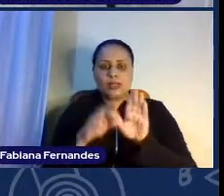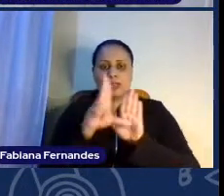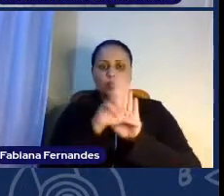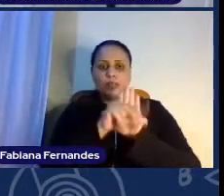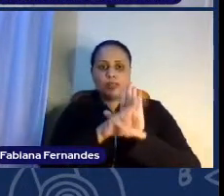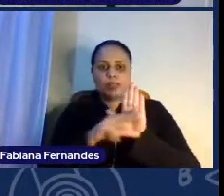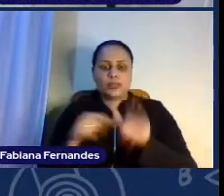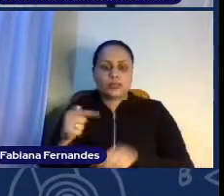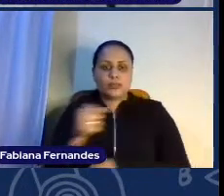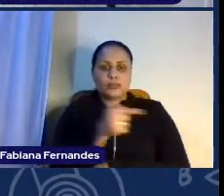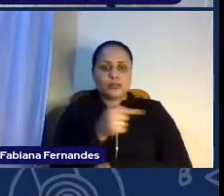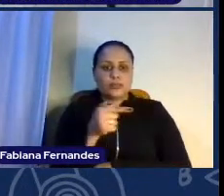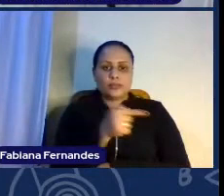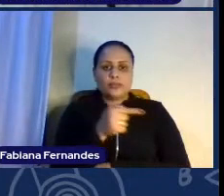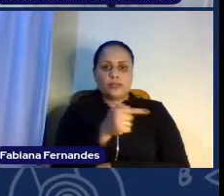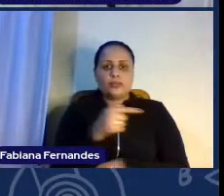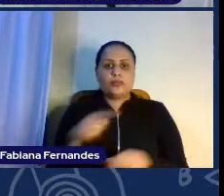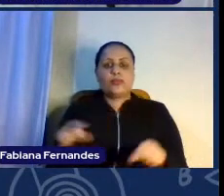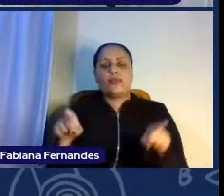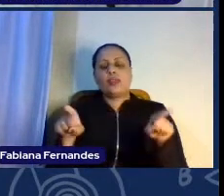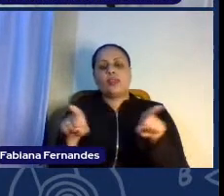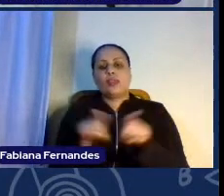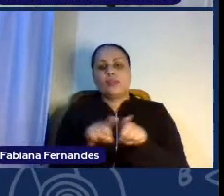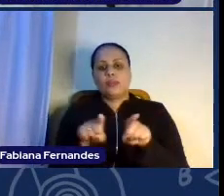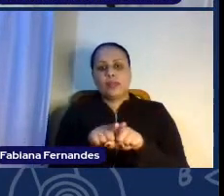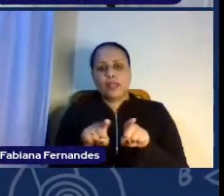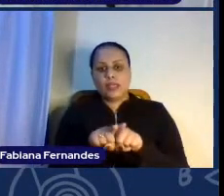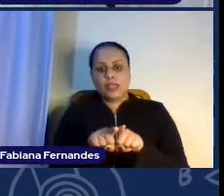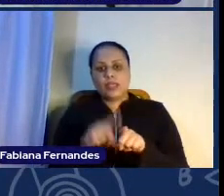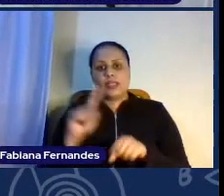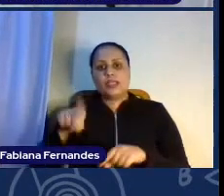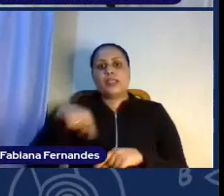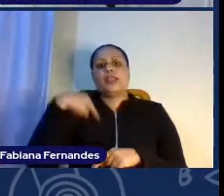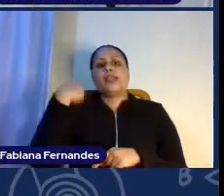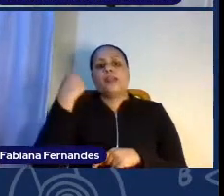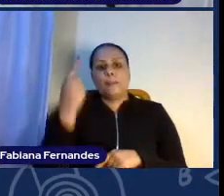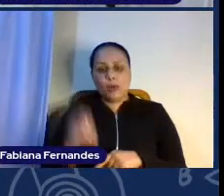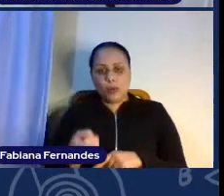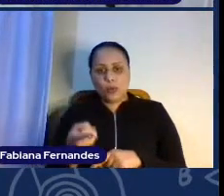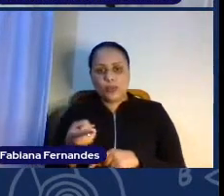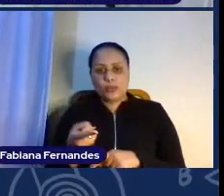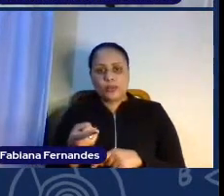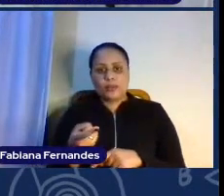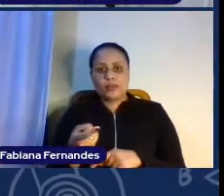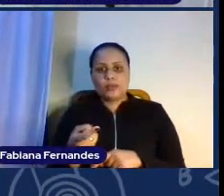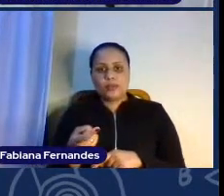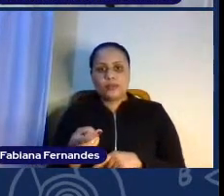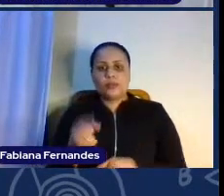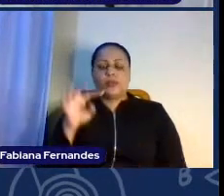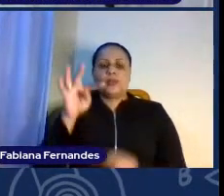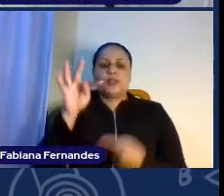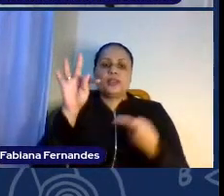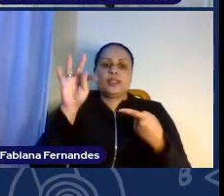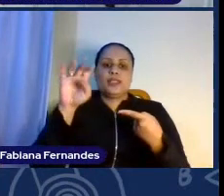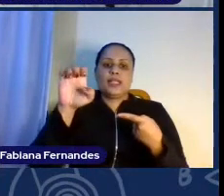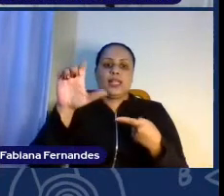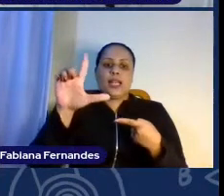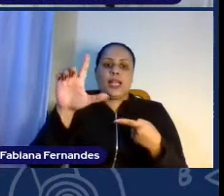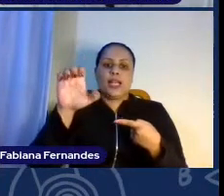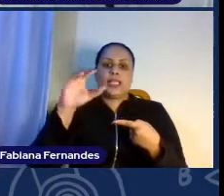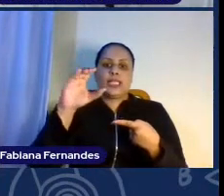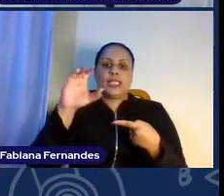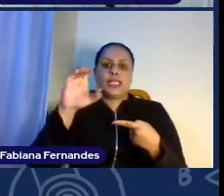tal manera que el cerebro anterior se va a dividir en otras 2 vesículas, telencéfalo y